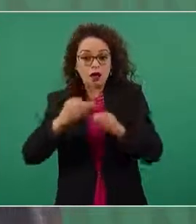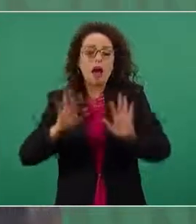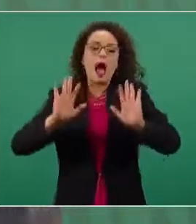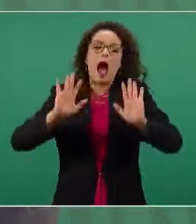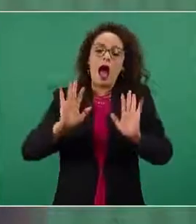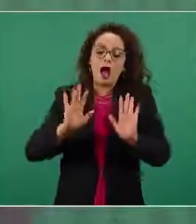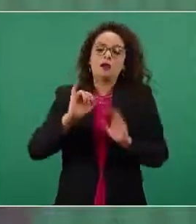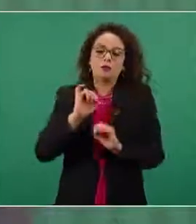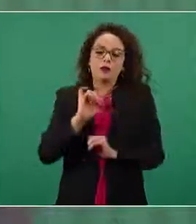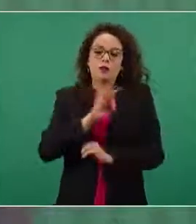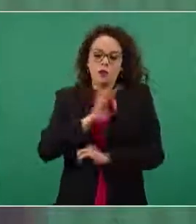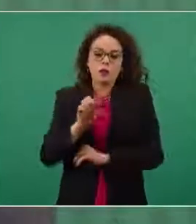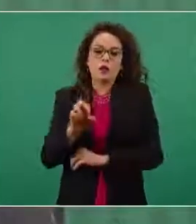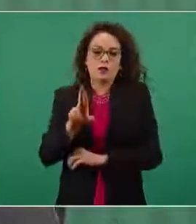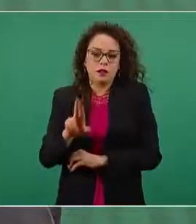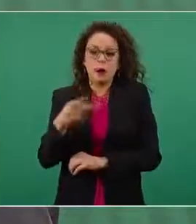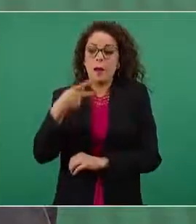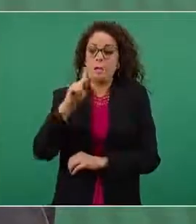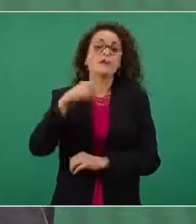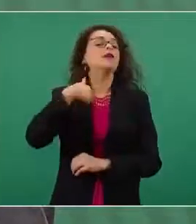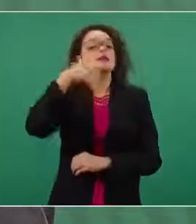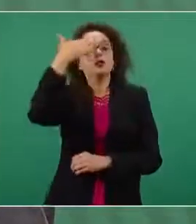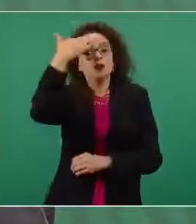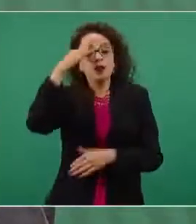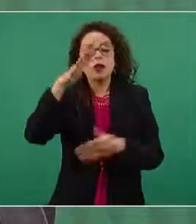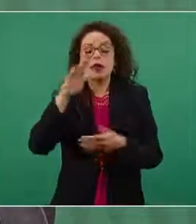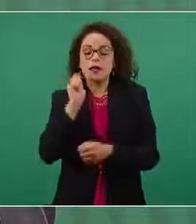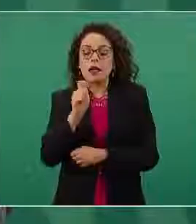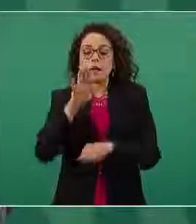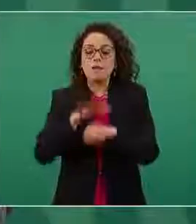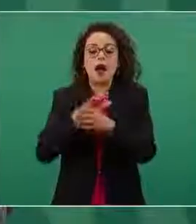pero estoy seguro que la mayoría